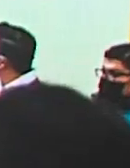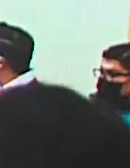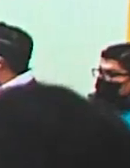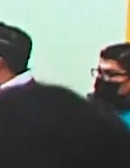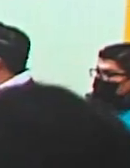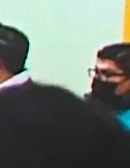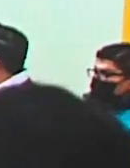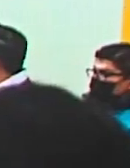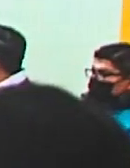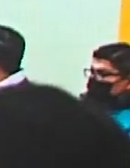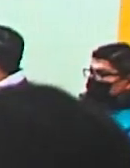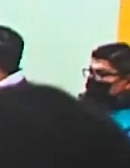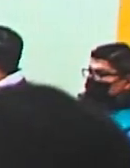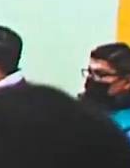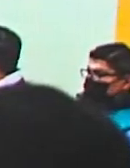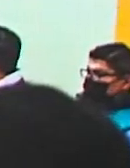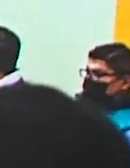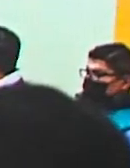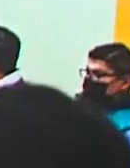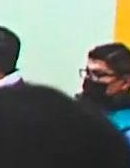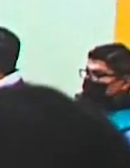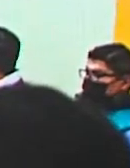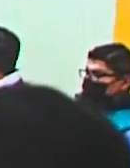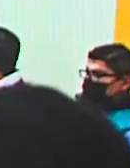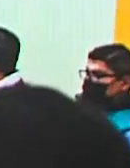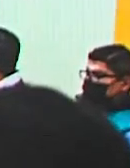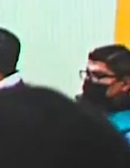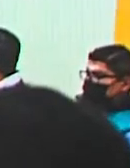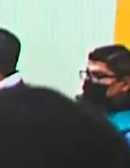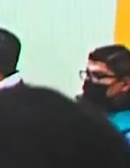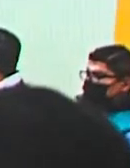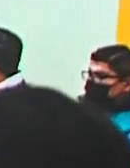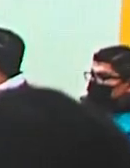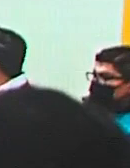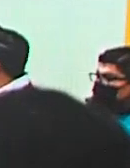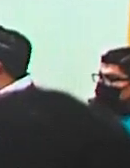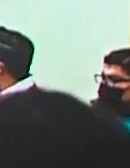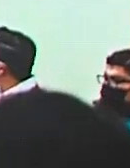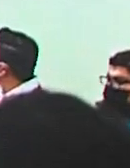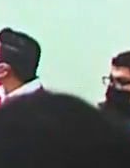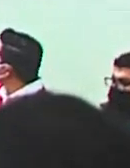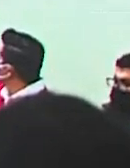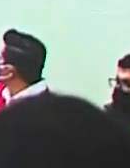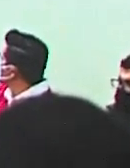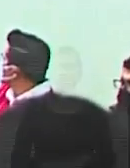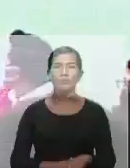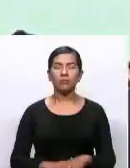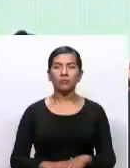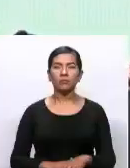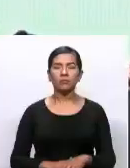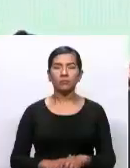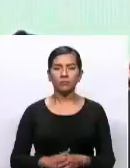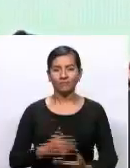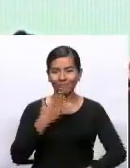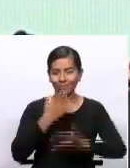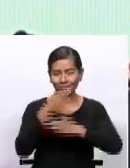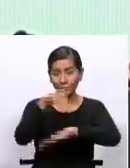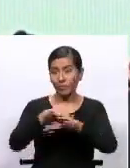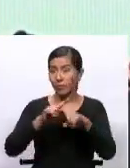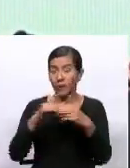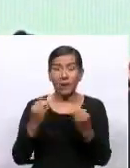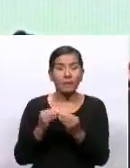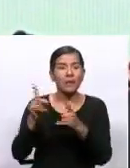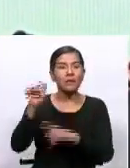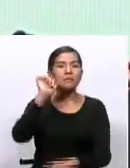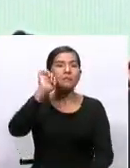18 horas, mañana viernes 4 de noviembre. Están invitados las 11 universidades estatales del país, las 9 gobernaciones